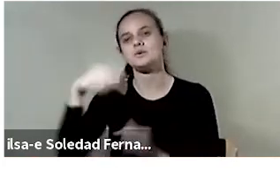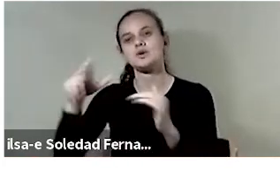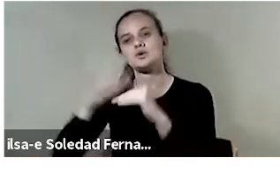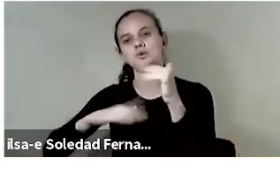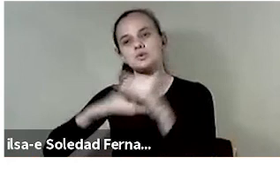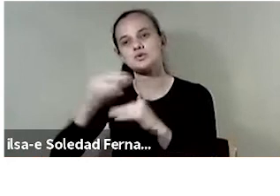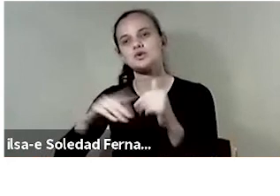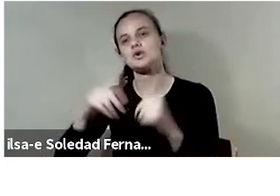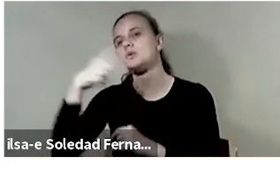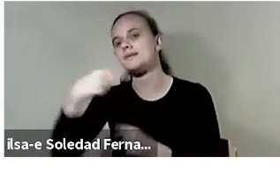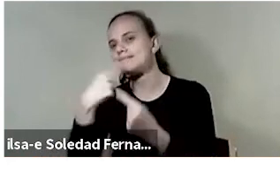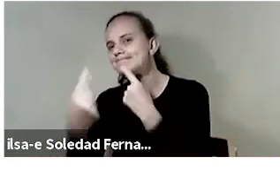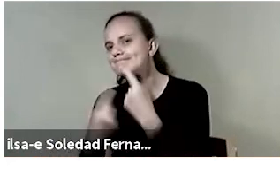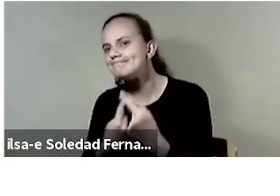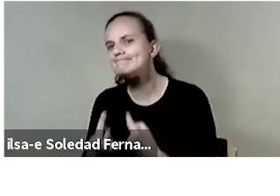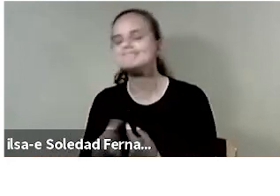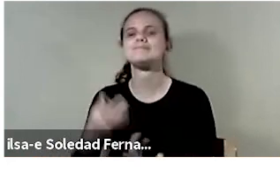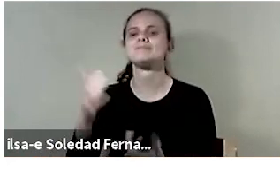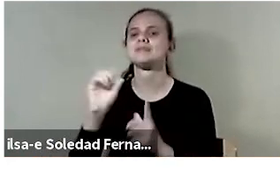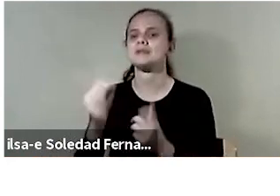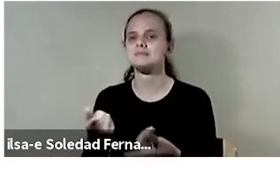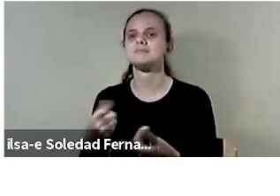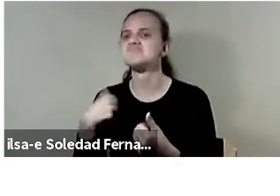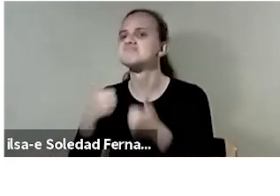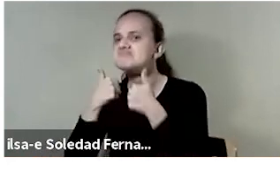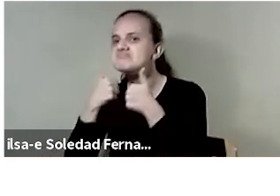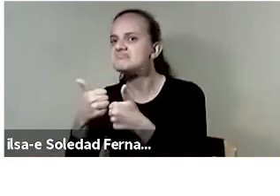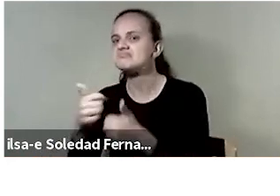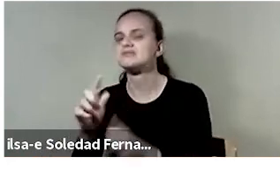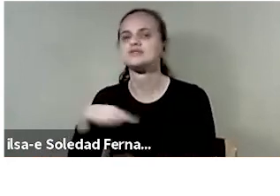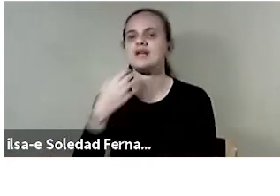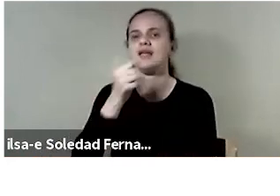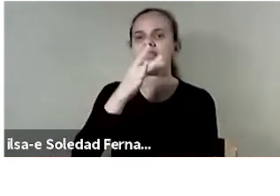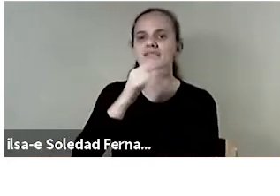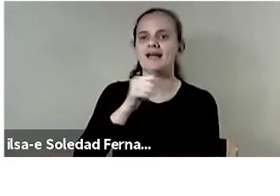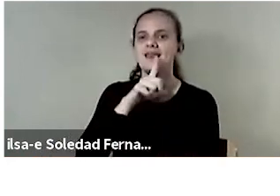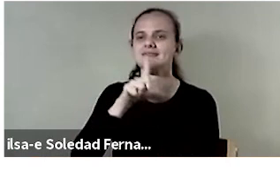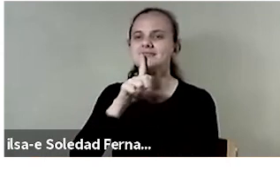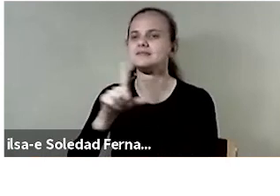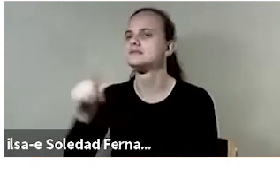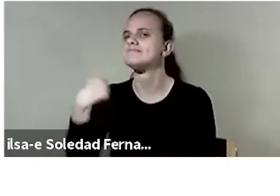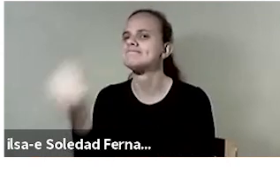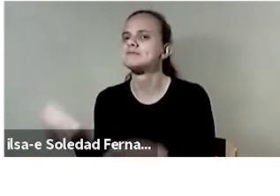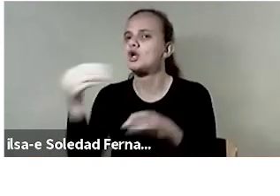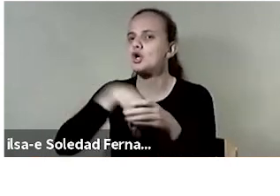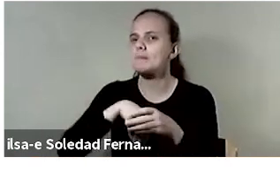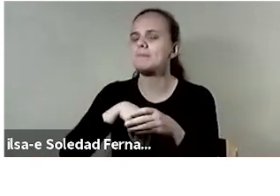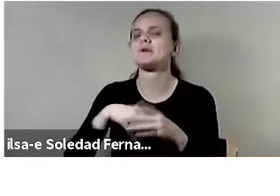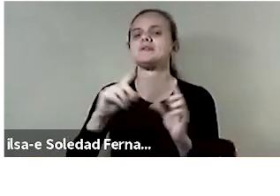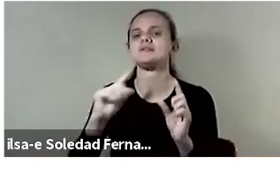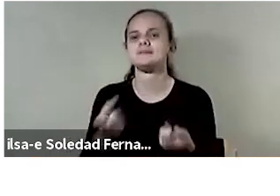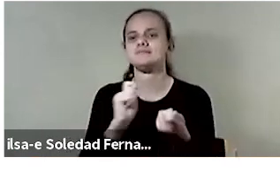va iterando constantemente, se va iterando con la construcción colectiva, entonces todo el feedback que ustedes tengan para darnos siempre va a ser